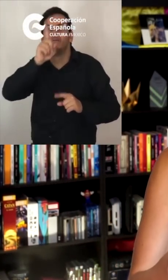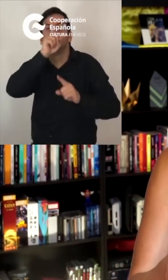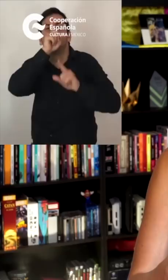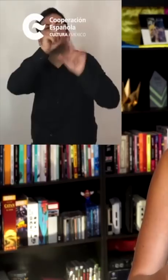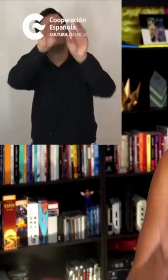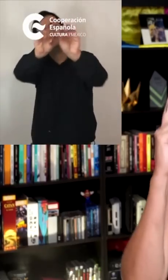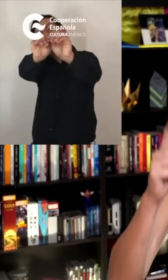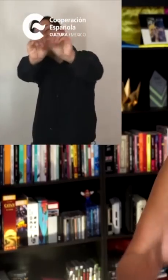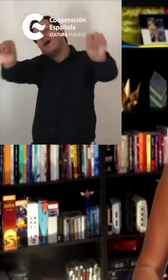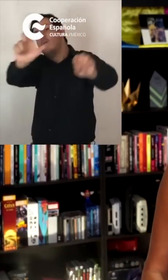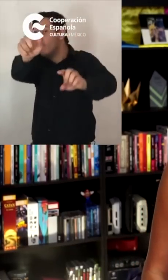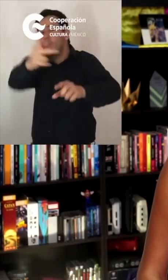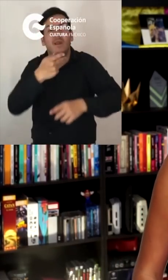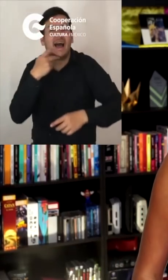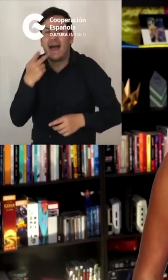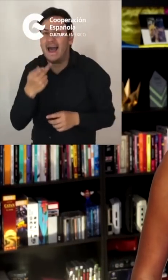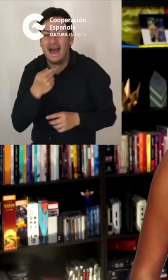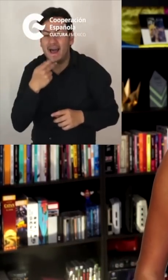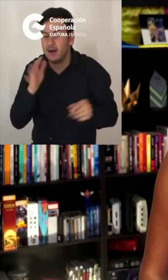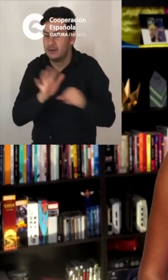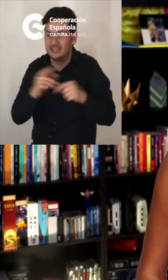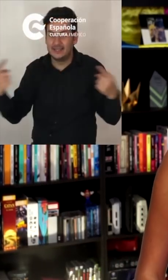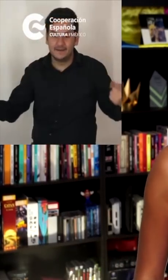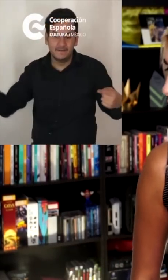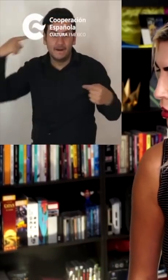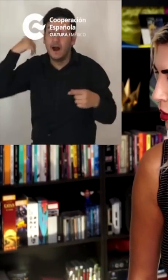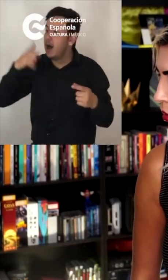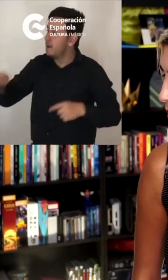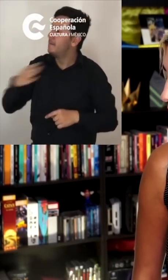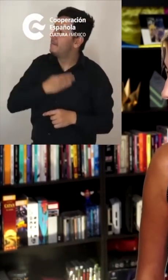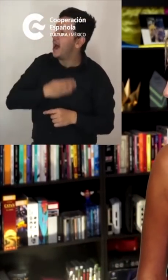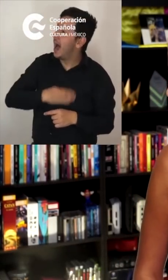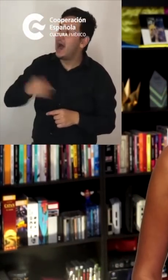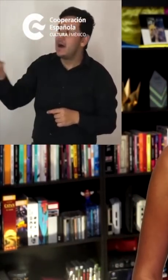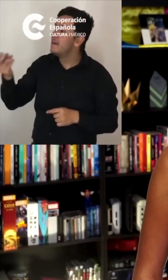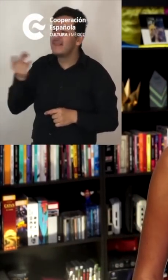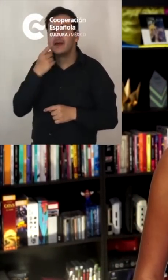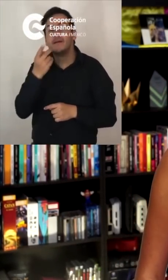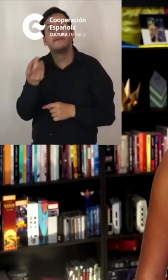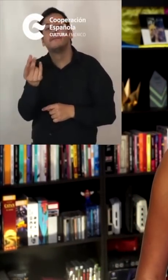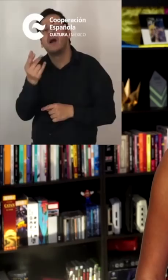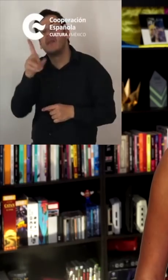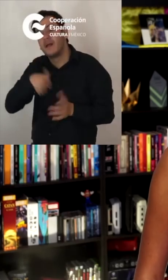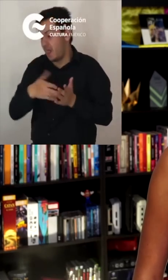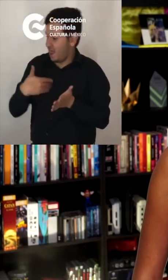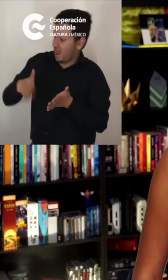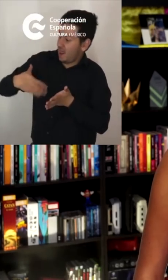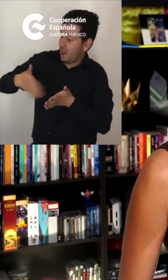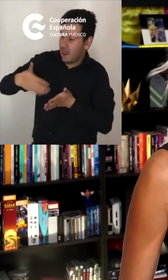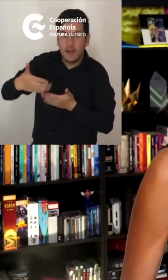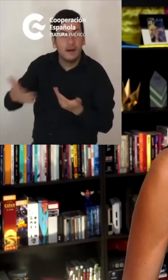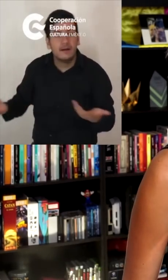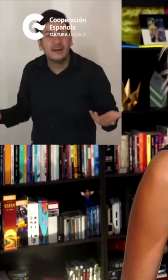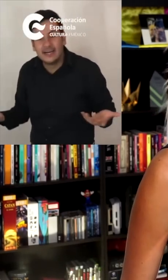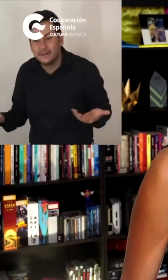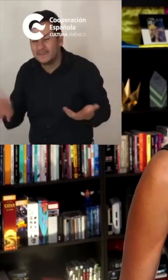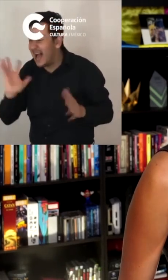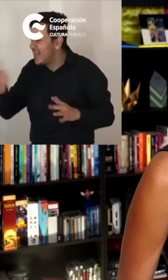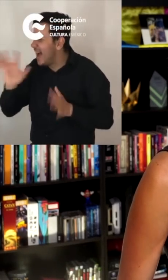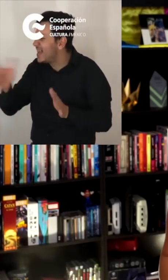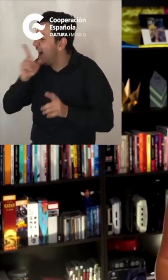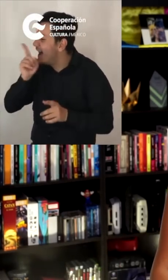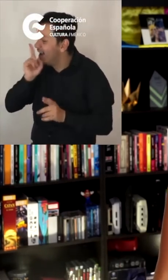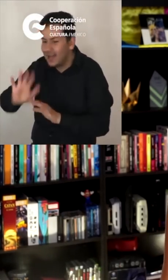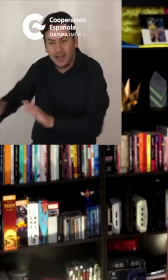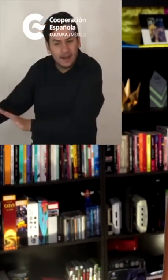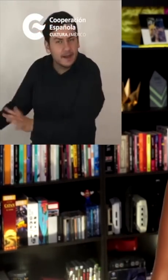no estés hablando. No vaya a ser que entren sonidos raros. Ofelia, de nuevo el gato se está lamiendo sus partes privadas. ¿Qué hago? Nada, nada. No, ya.